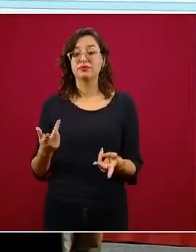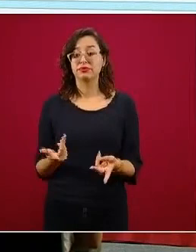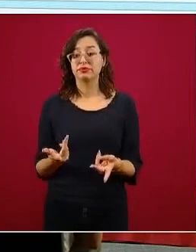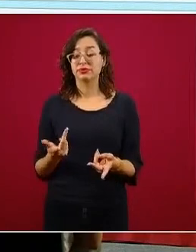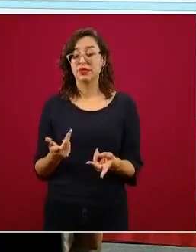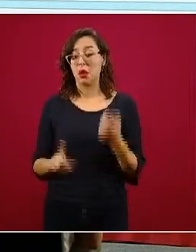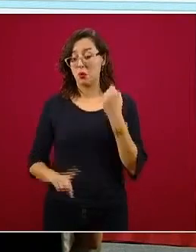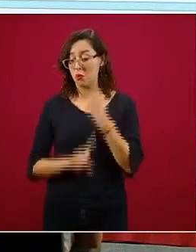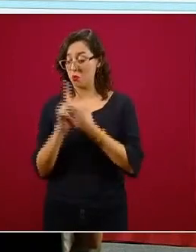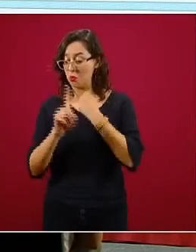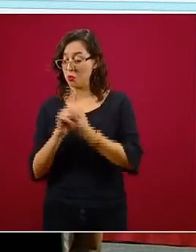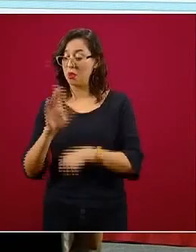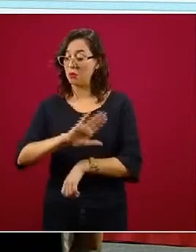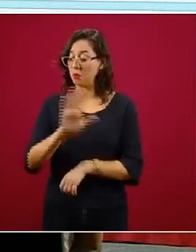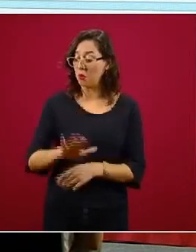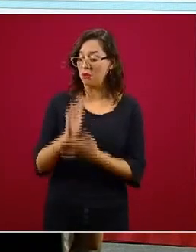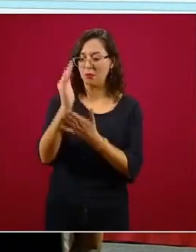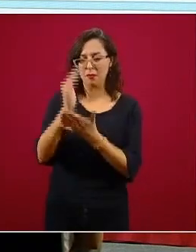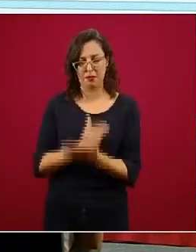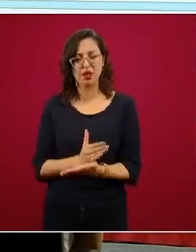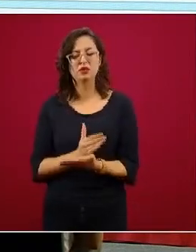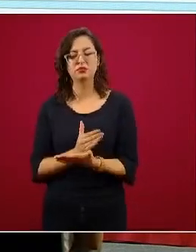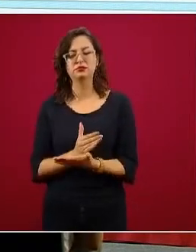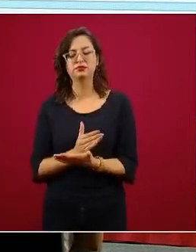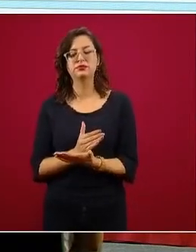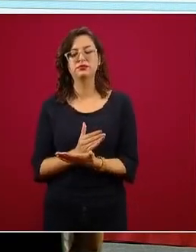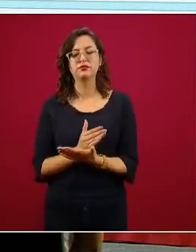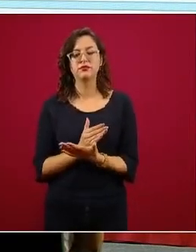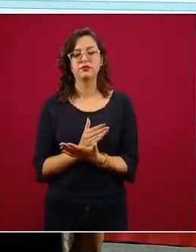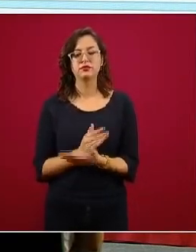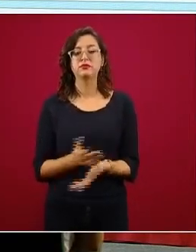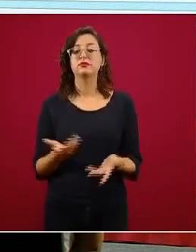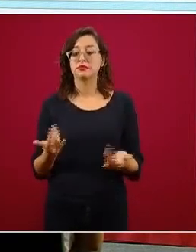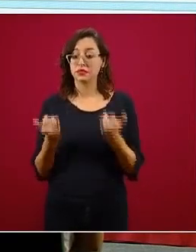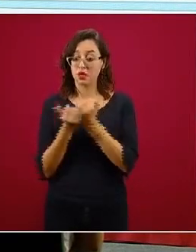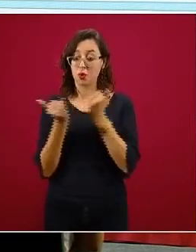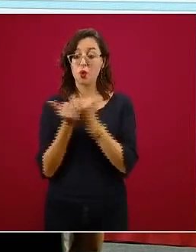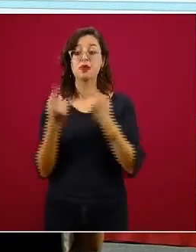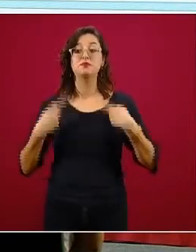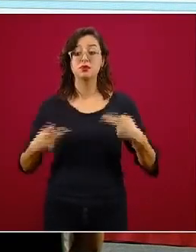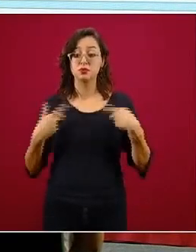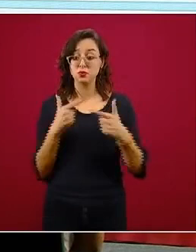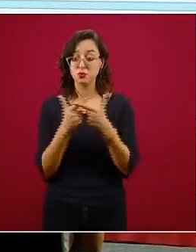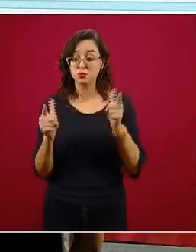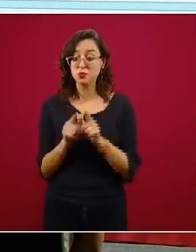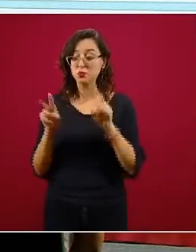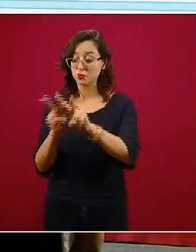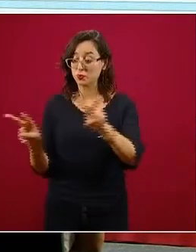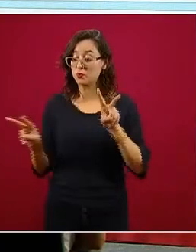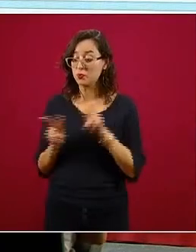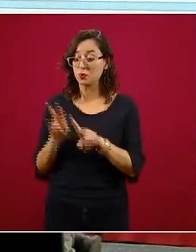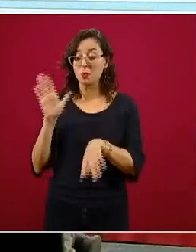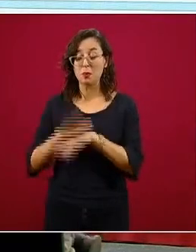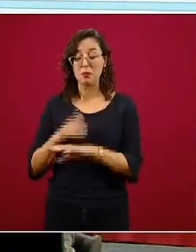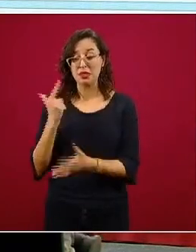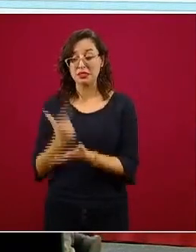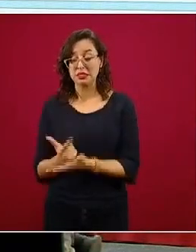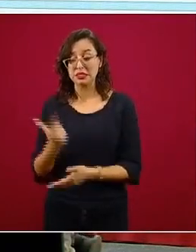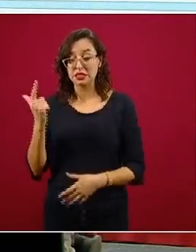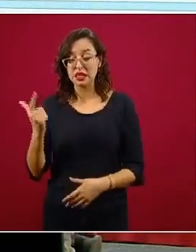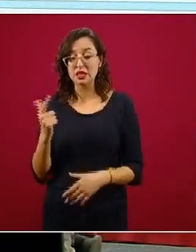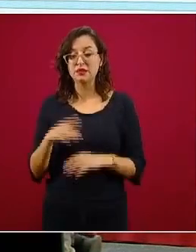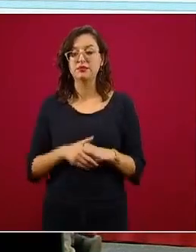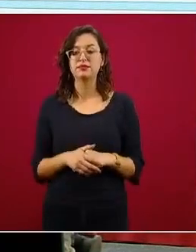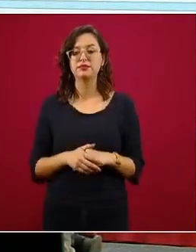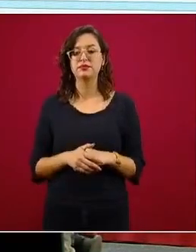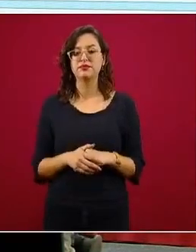riesgo de complicaciones y mortalidad, principalmente en las personas de alto riesgo, y ahora lo voy a comentar con un poco más de detalle. Y el